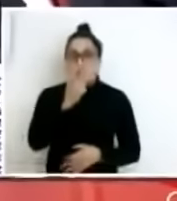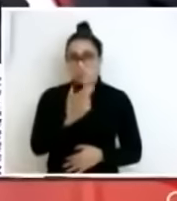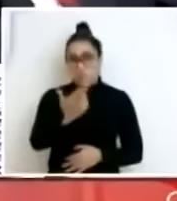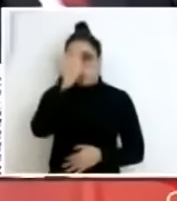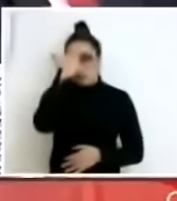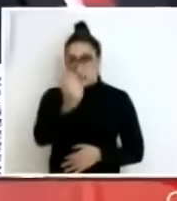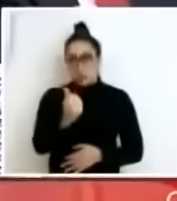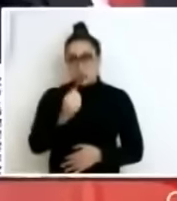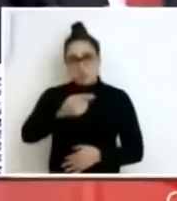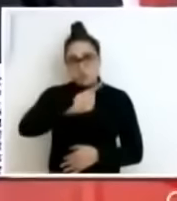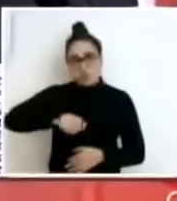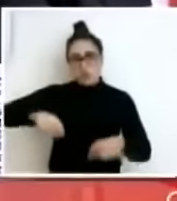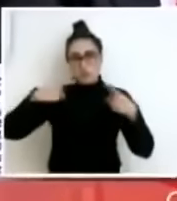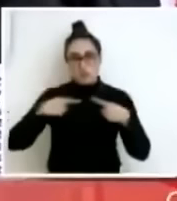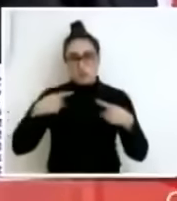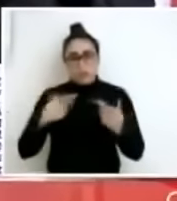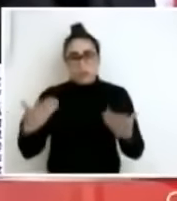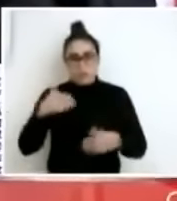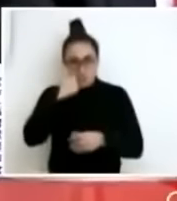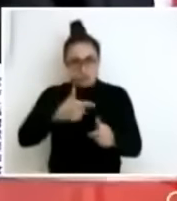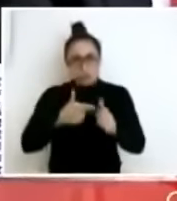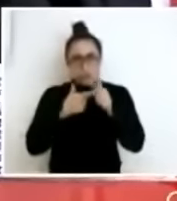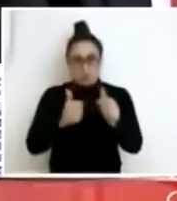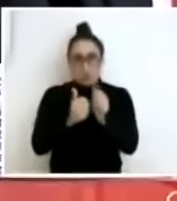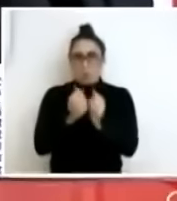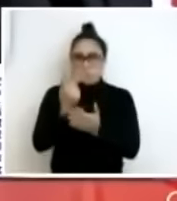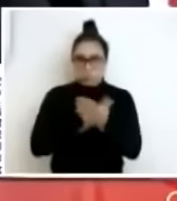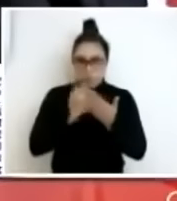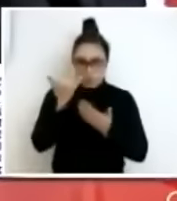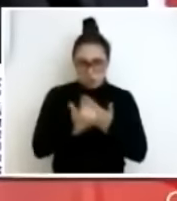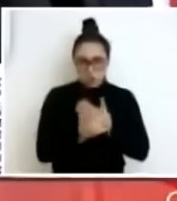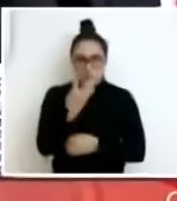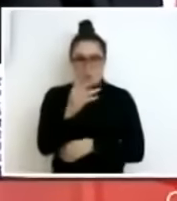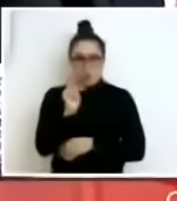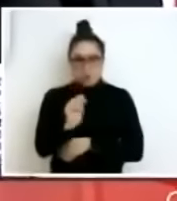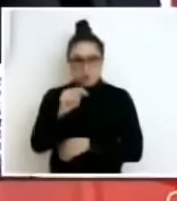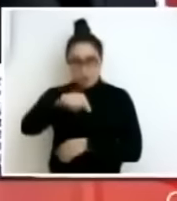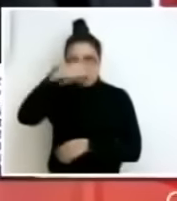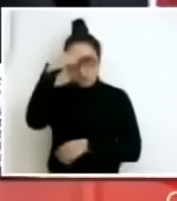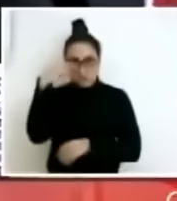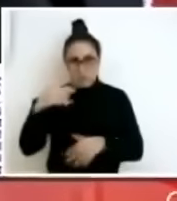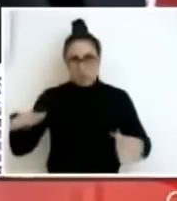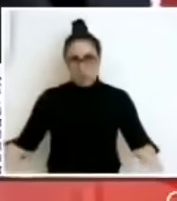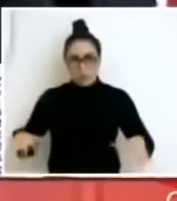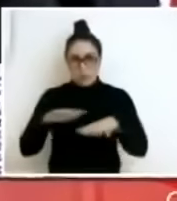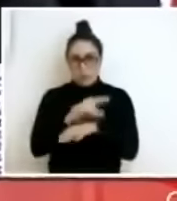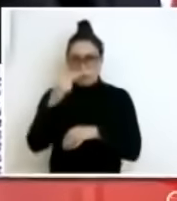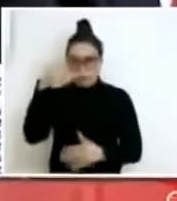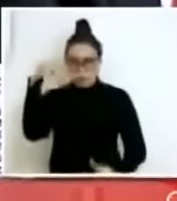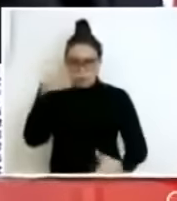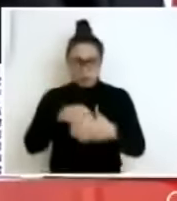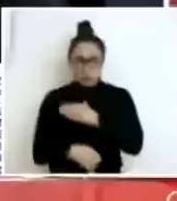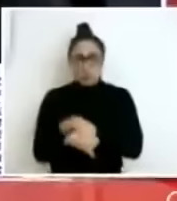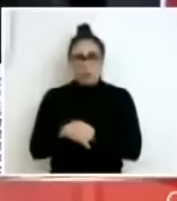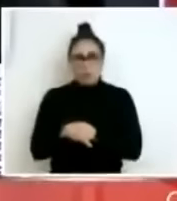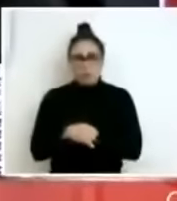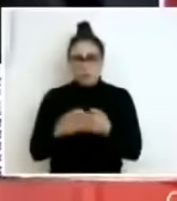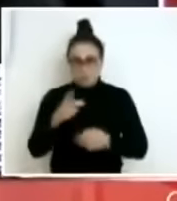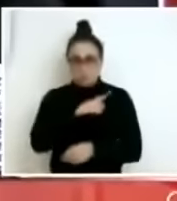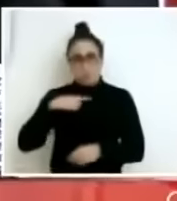quienes abrazamos la causa de la transformación de la vida pública de México y votamos por un estado